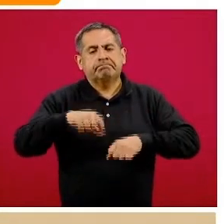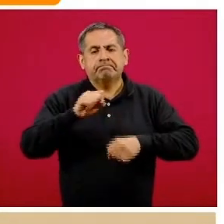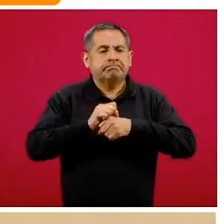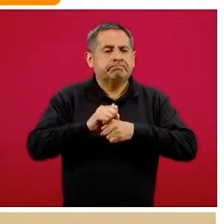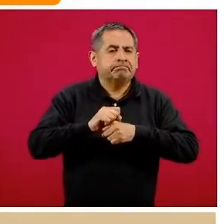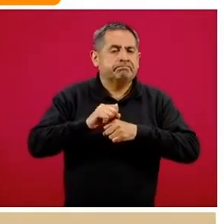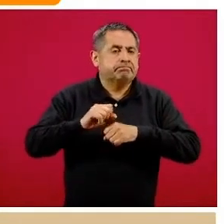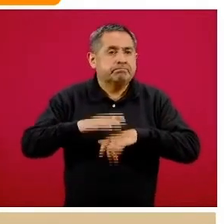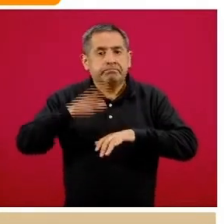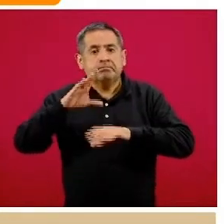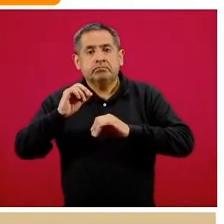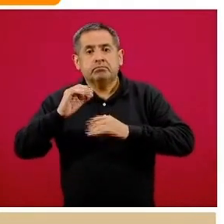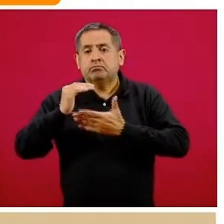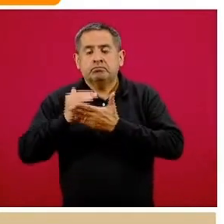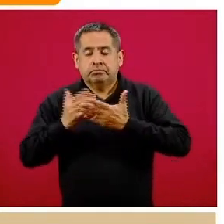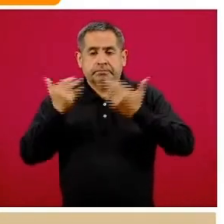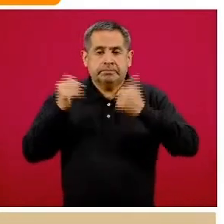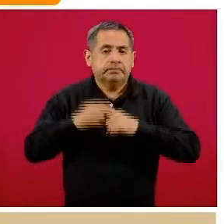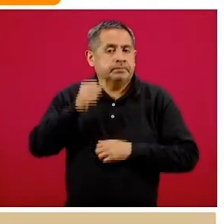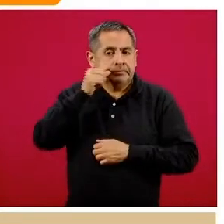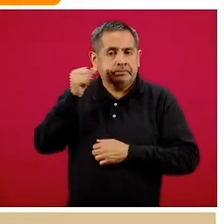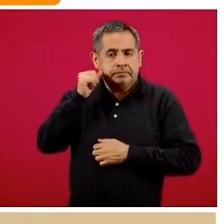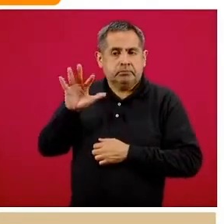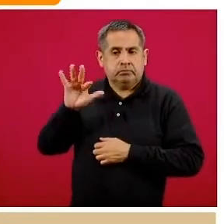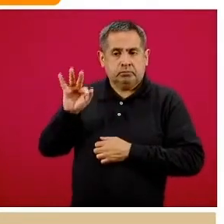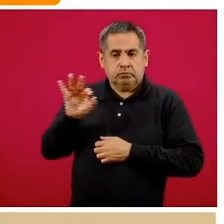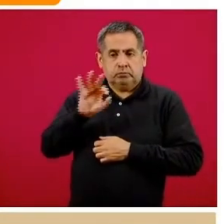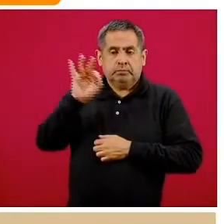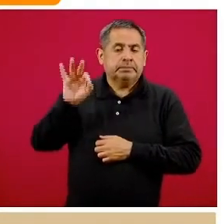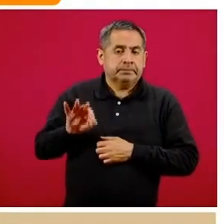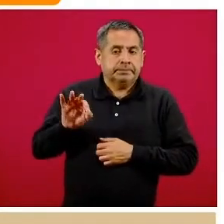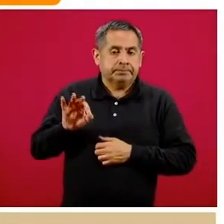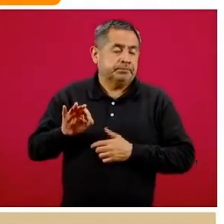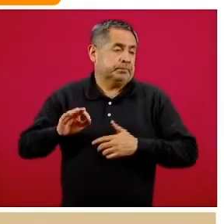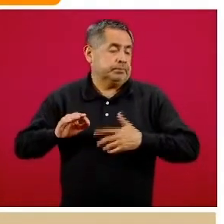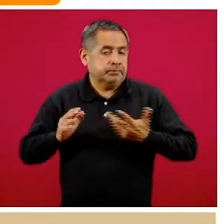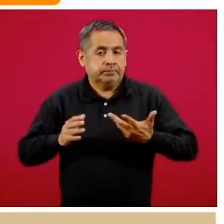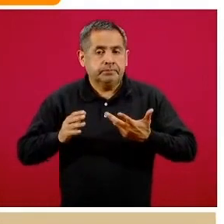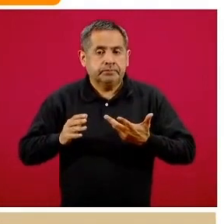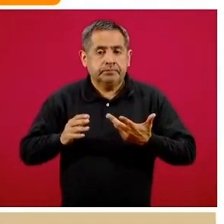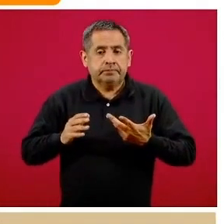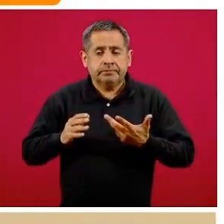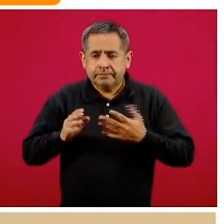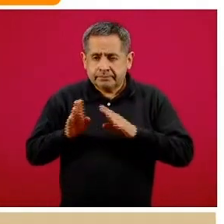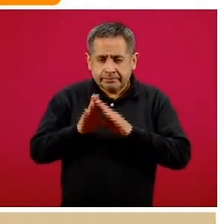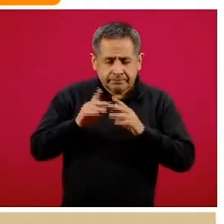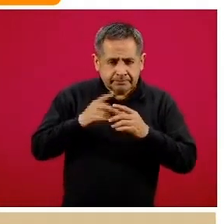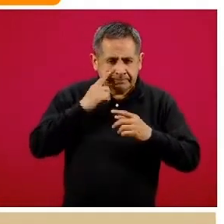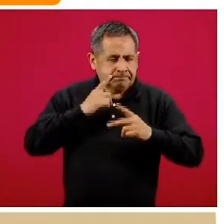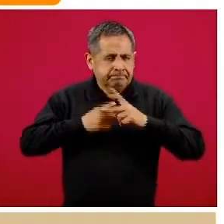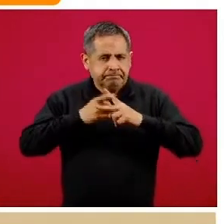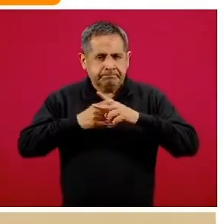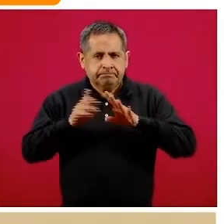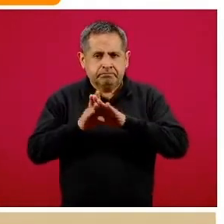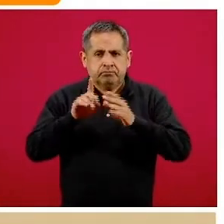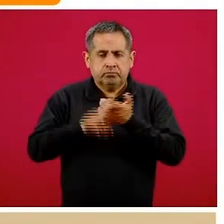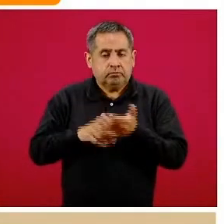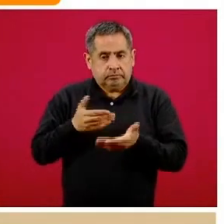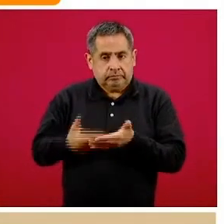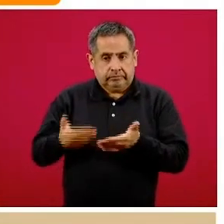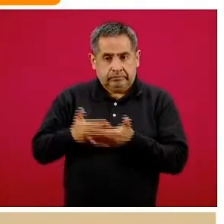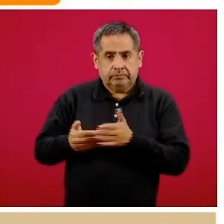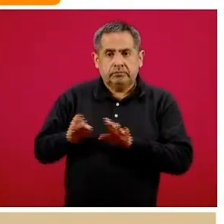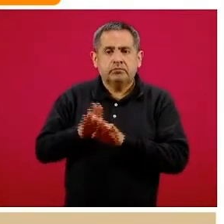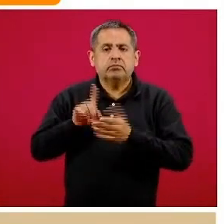lo vimos, ayer presentábamos un 40%, esa es en el porcentaje en el que estamos